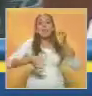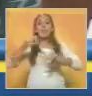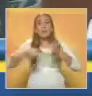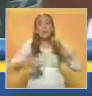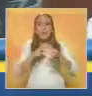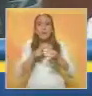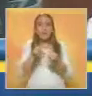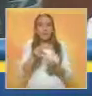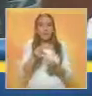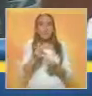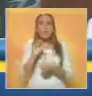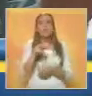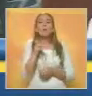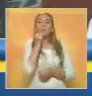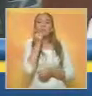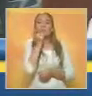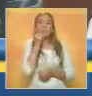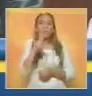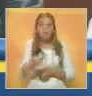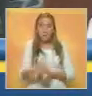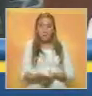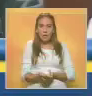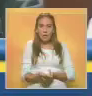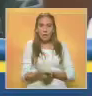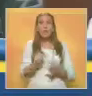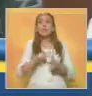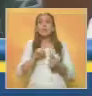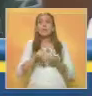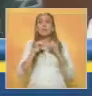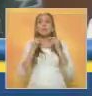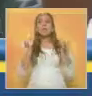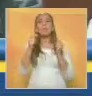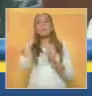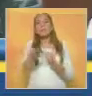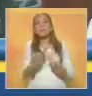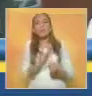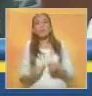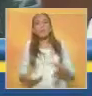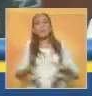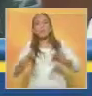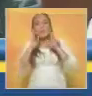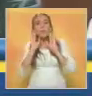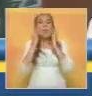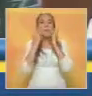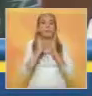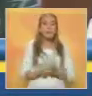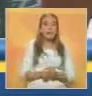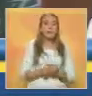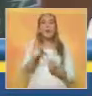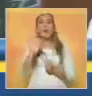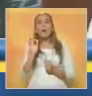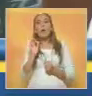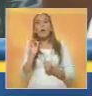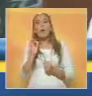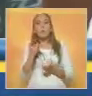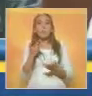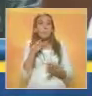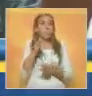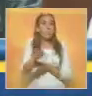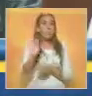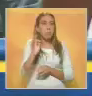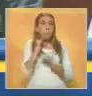jamás la han ido a reclamar, nadie la ha ido a reclamar. Desapareció el dueño del edificio, hay una administradora que en teoría debería hacerlo y simplemente